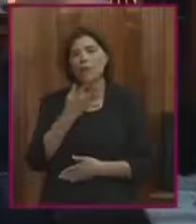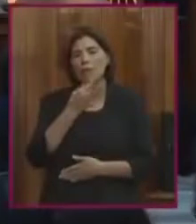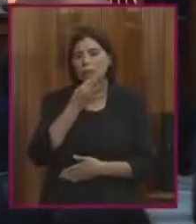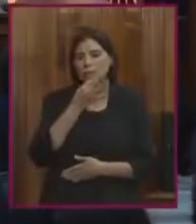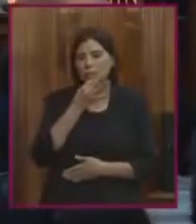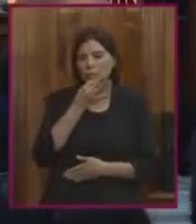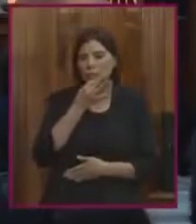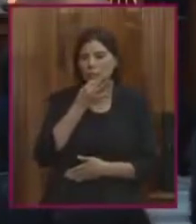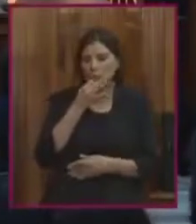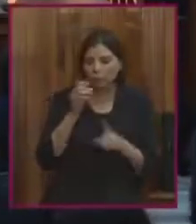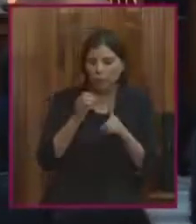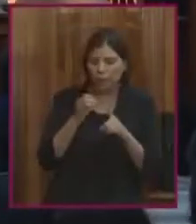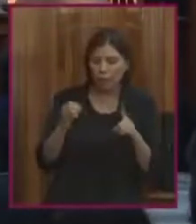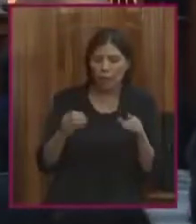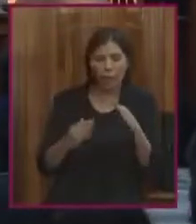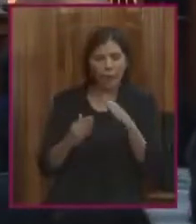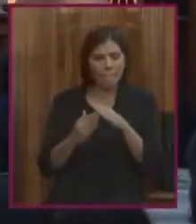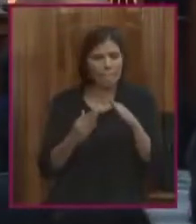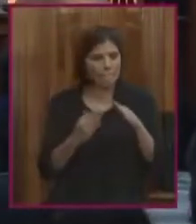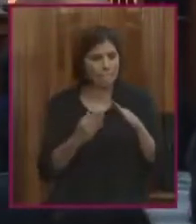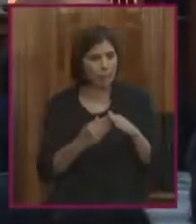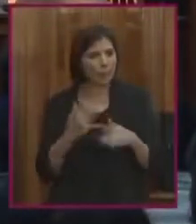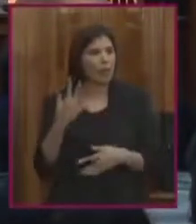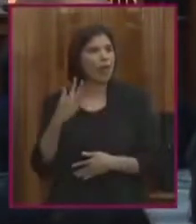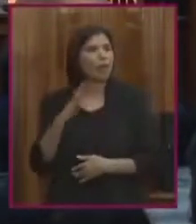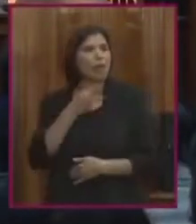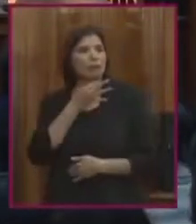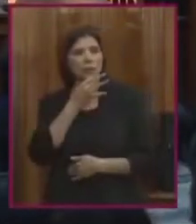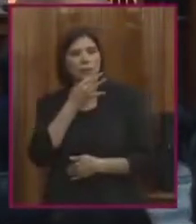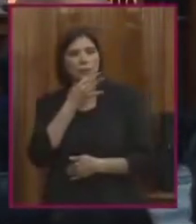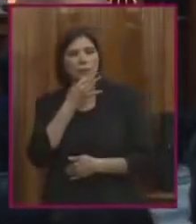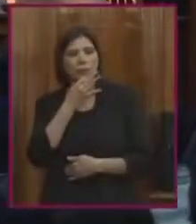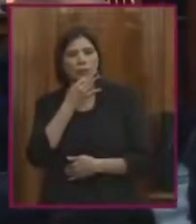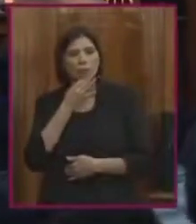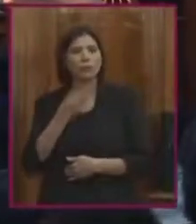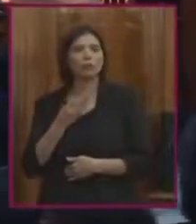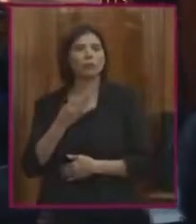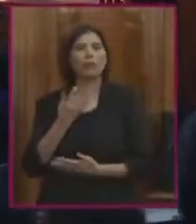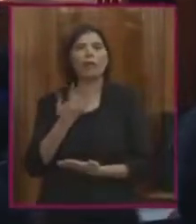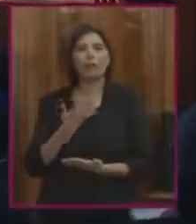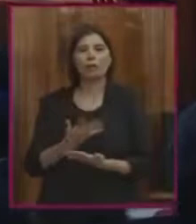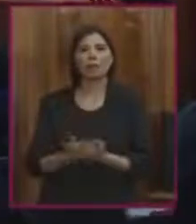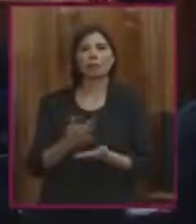mesas. Hay 10 minutos de receso y regresamos a las mesas con todos ustedes. Gracias.